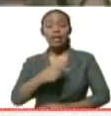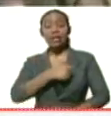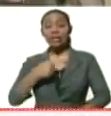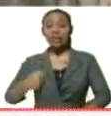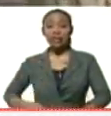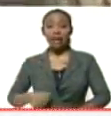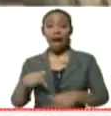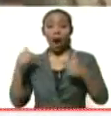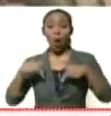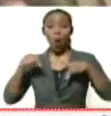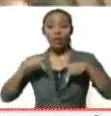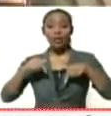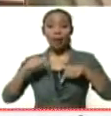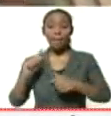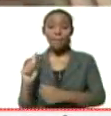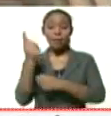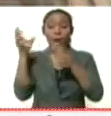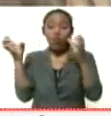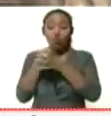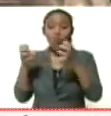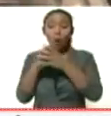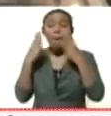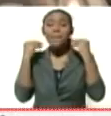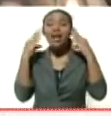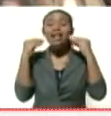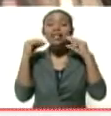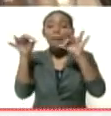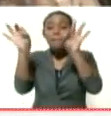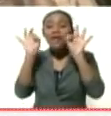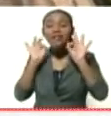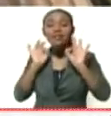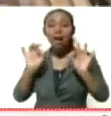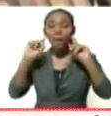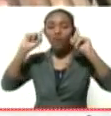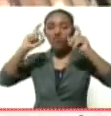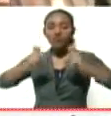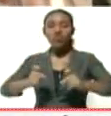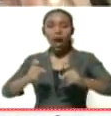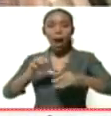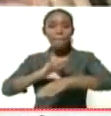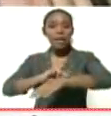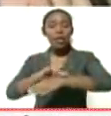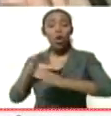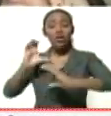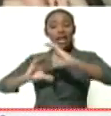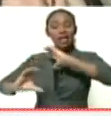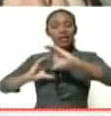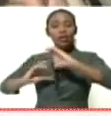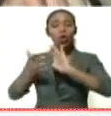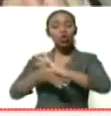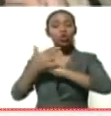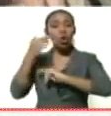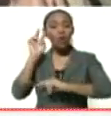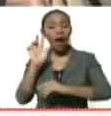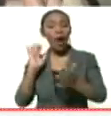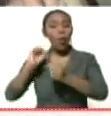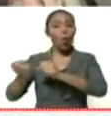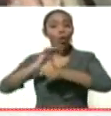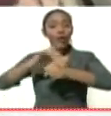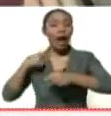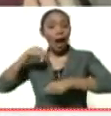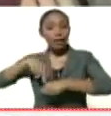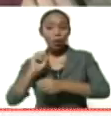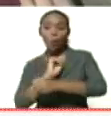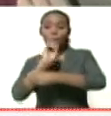acaba de mandar su primera delegación de expertos y especialistas, médicos y científicos sobre el coronavirus y ha sido a